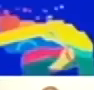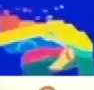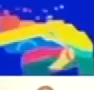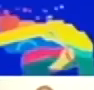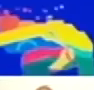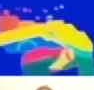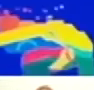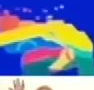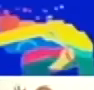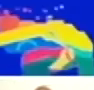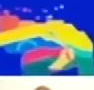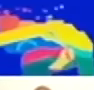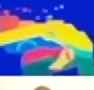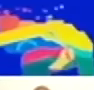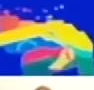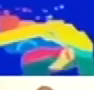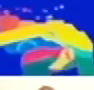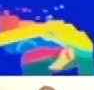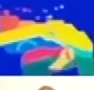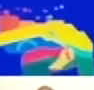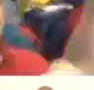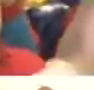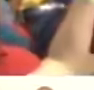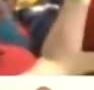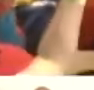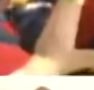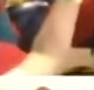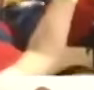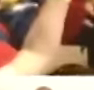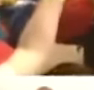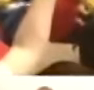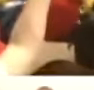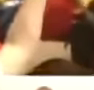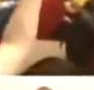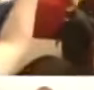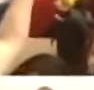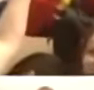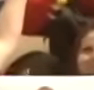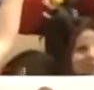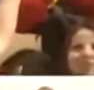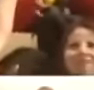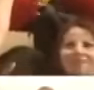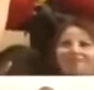bendito, domingo 3 de diciembre, ¡qué emoción!